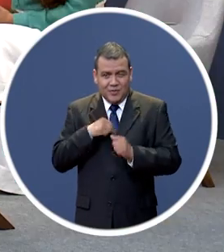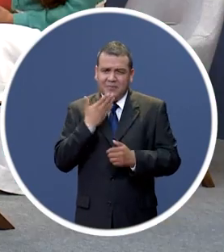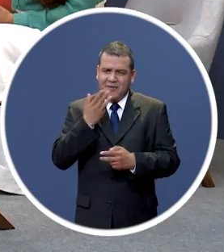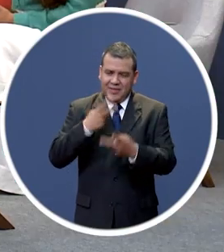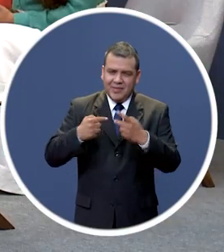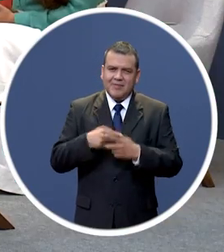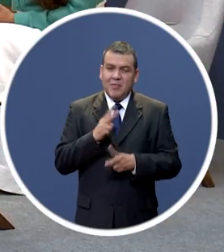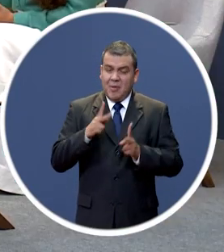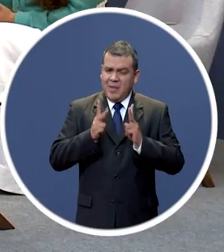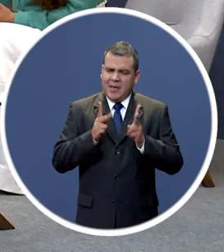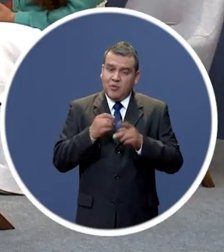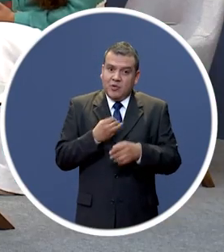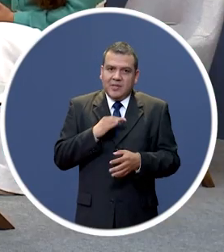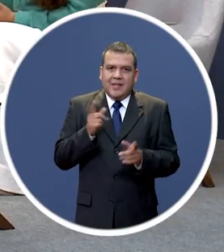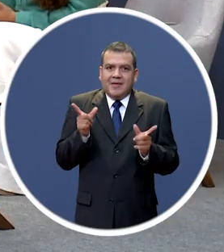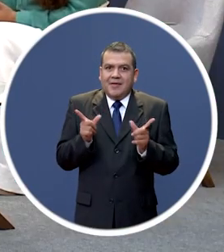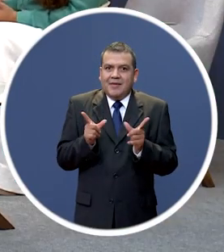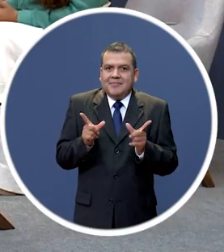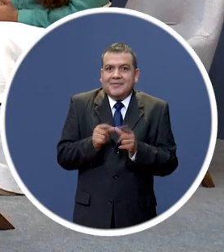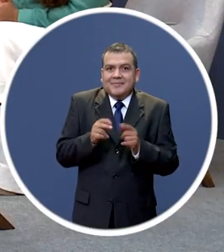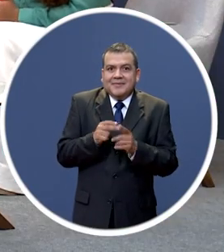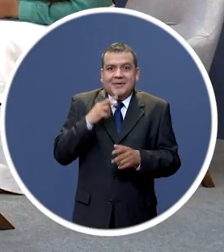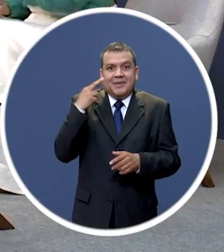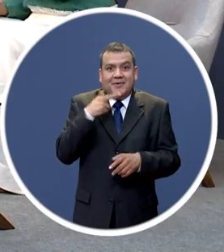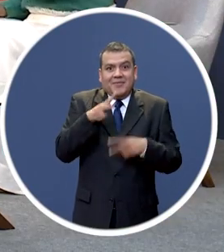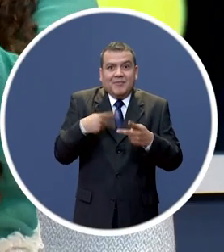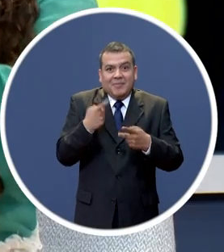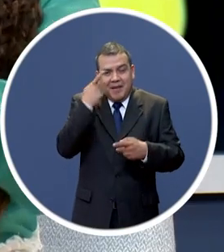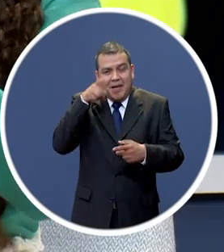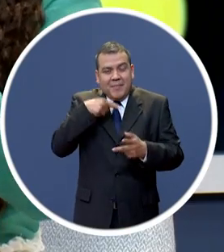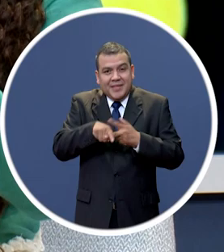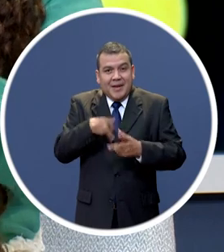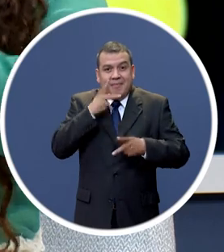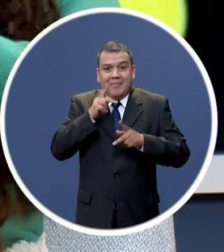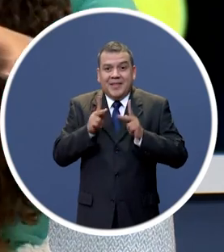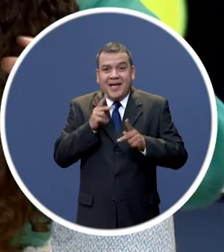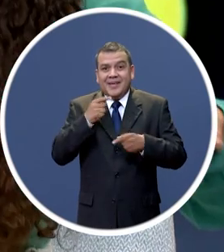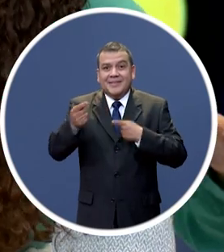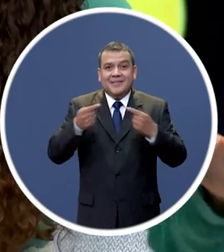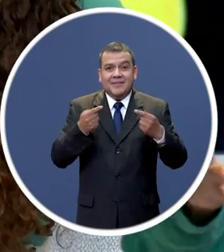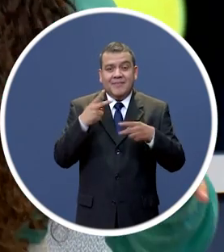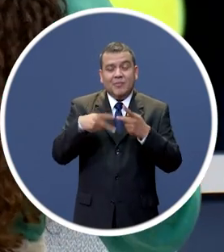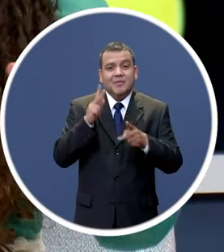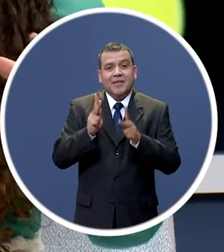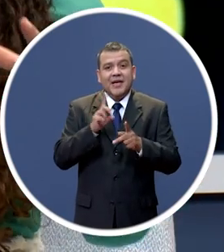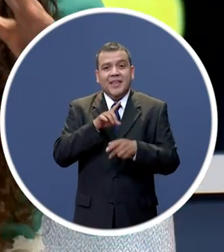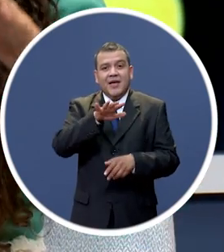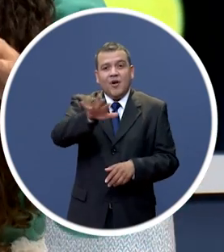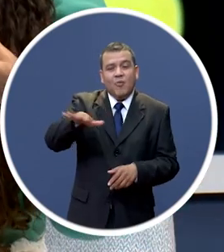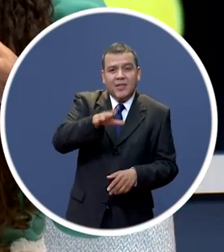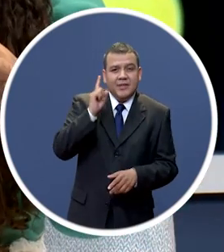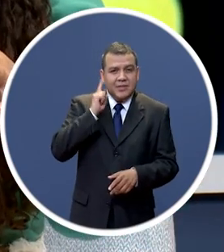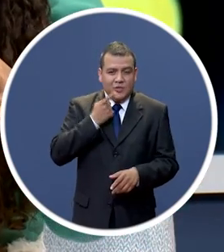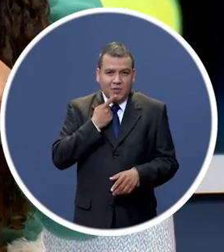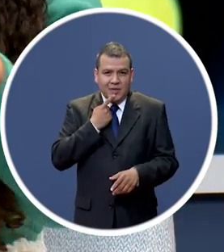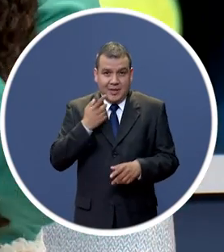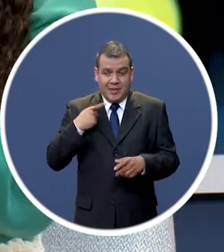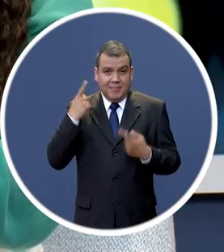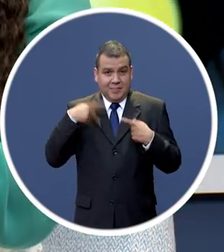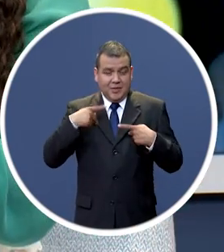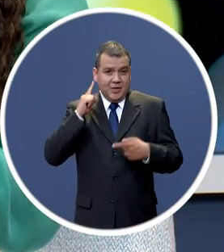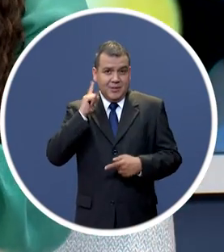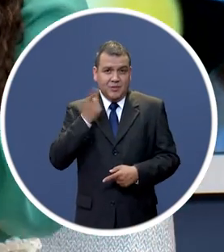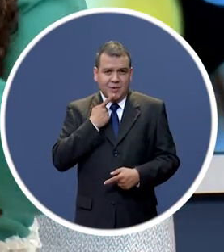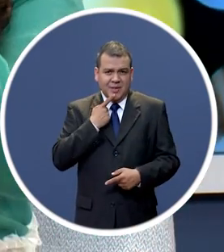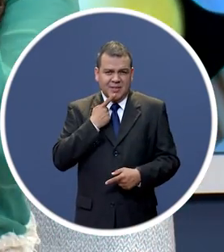mucho tiempo porque sé que tenemos mucho que hablar, ustedes tienen mucho que compartir. Vamos a hablar entonces de nuestra comunidad sorda, de las